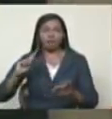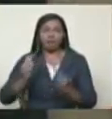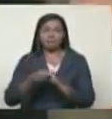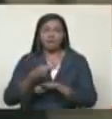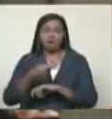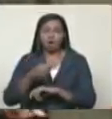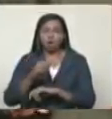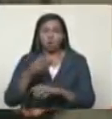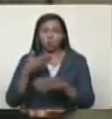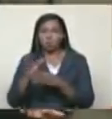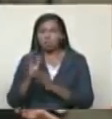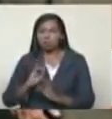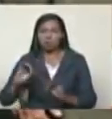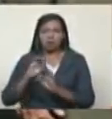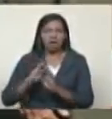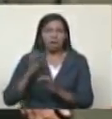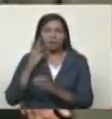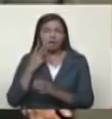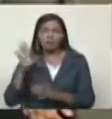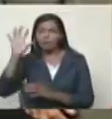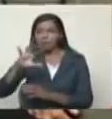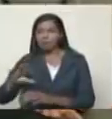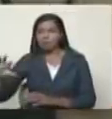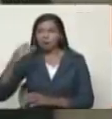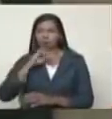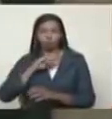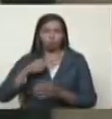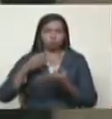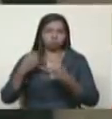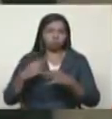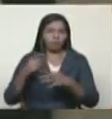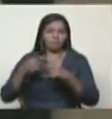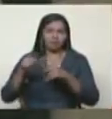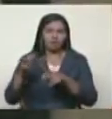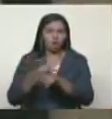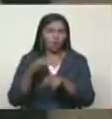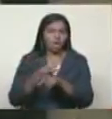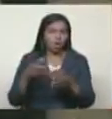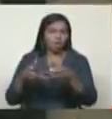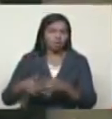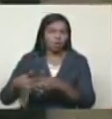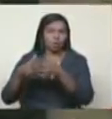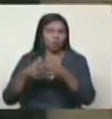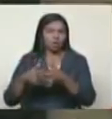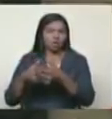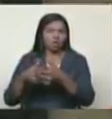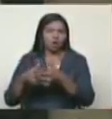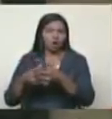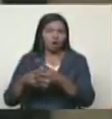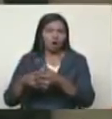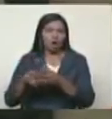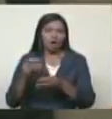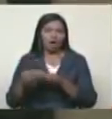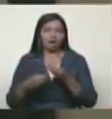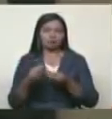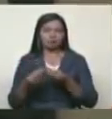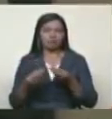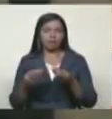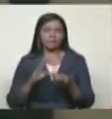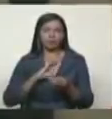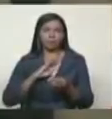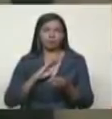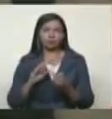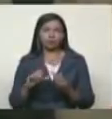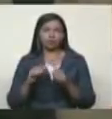hermanos, contra los pueblos del mundo. Pero ese gobierno se enfiló contra la